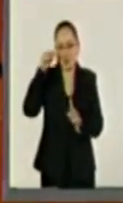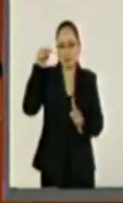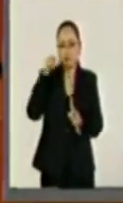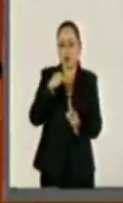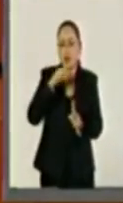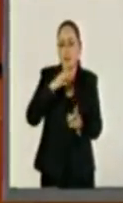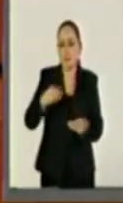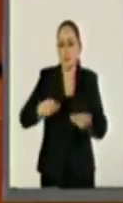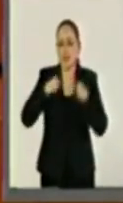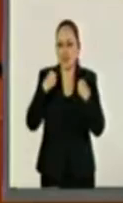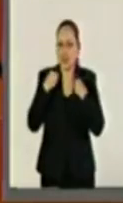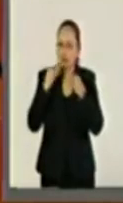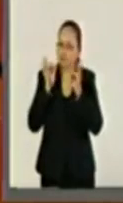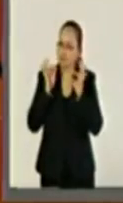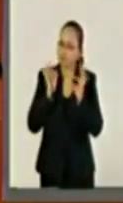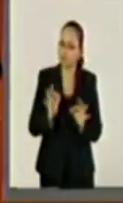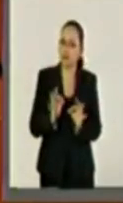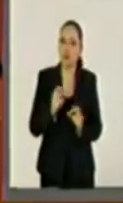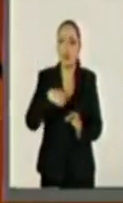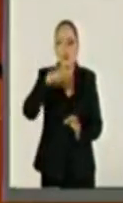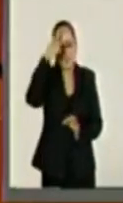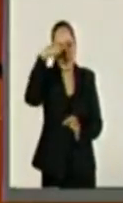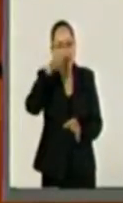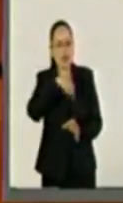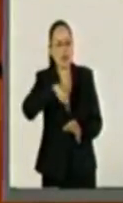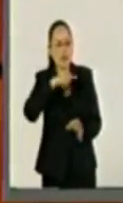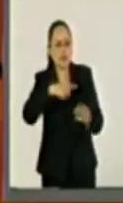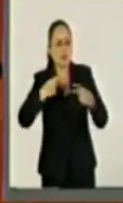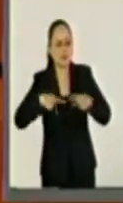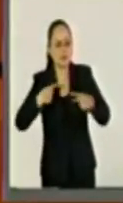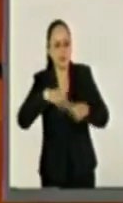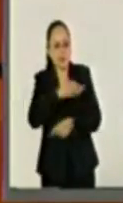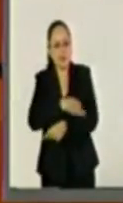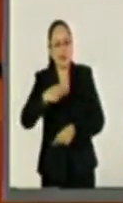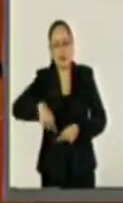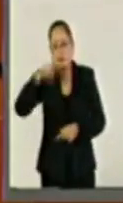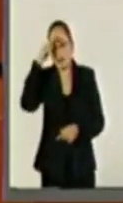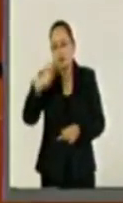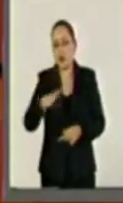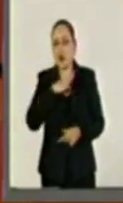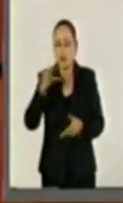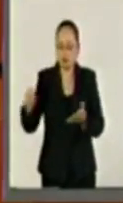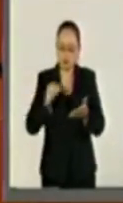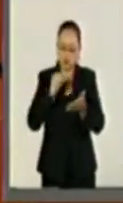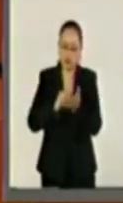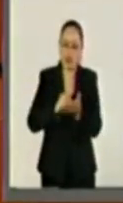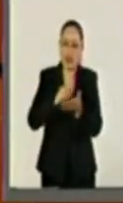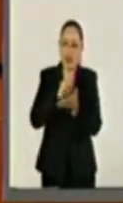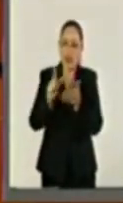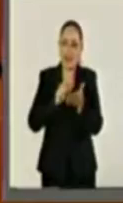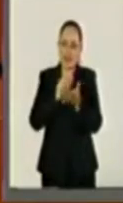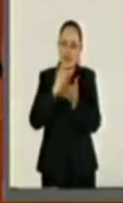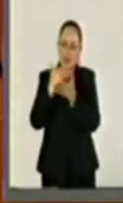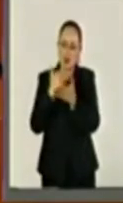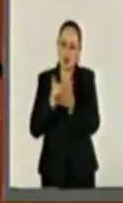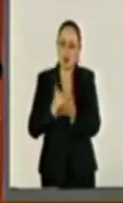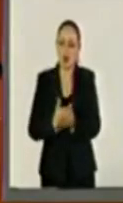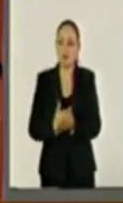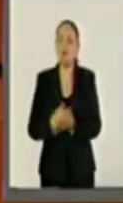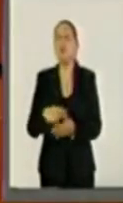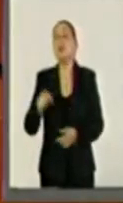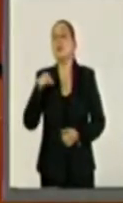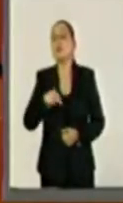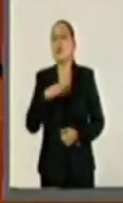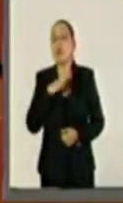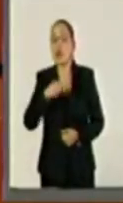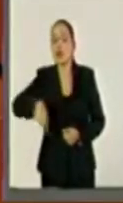digna y decorosa para las familias mexicanas están contempladas en la legislación secundaria, para el caso